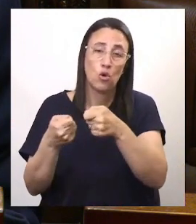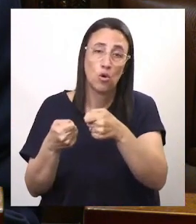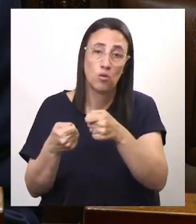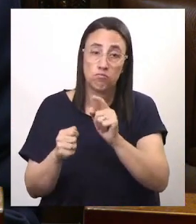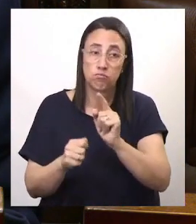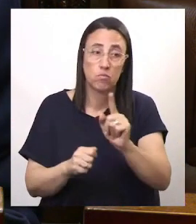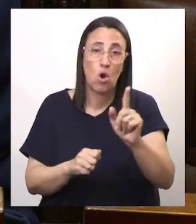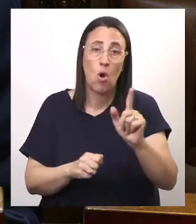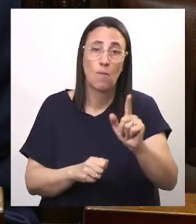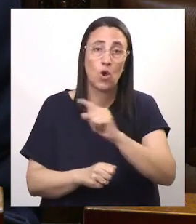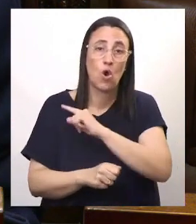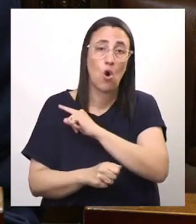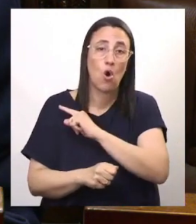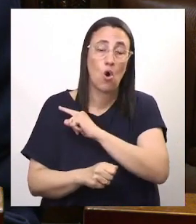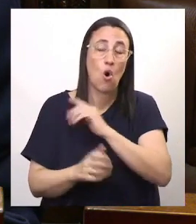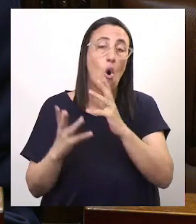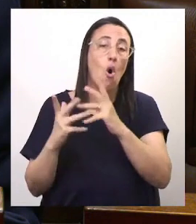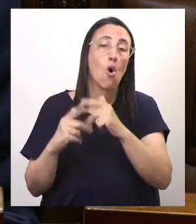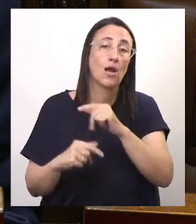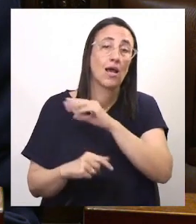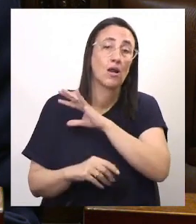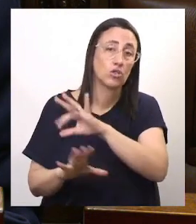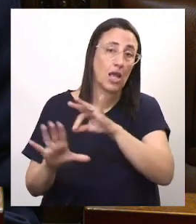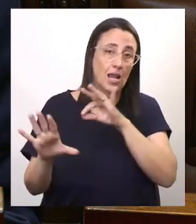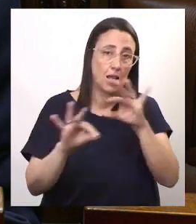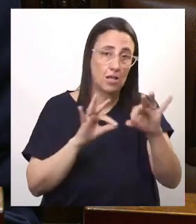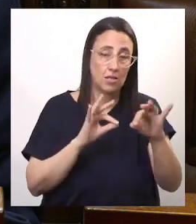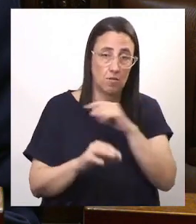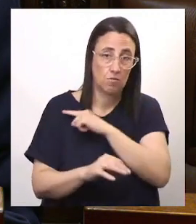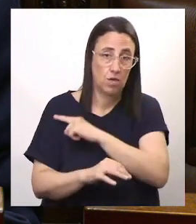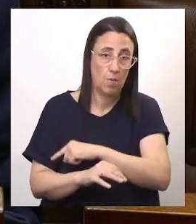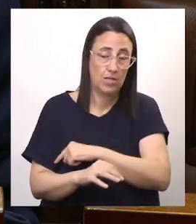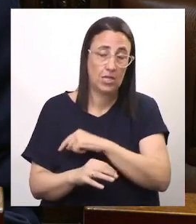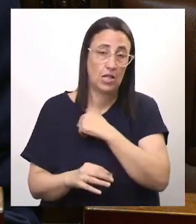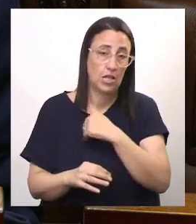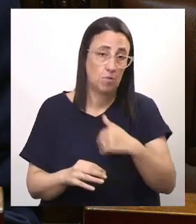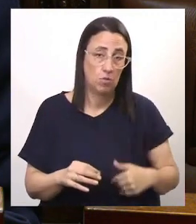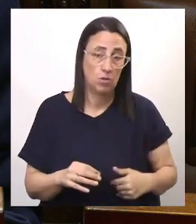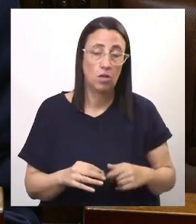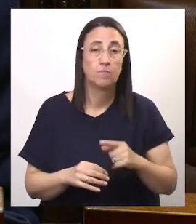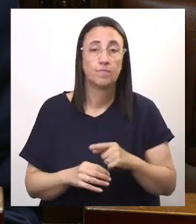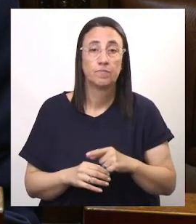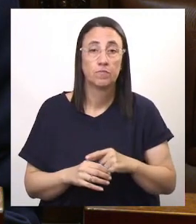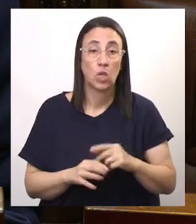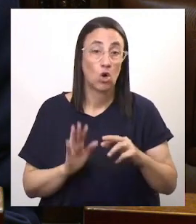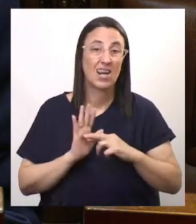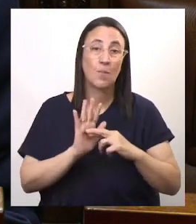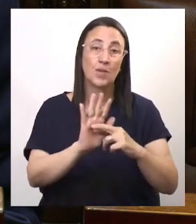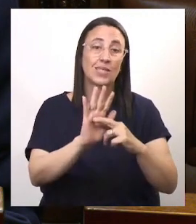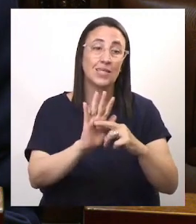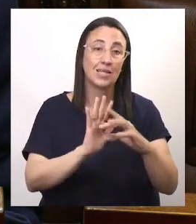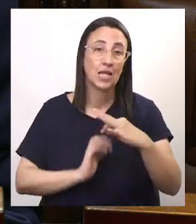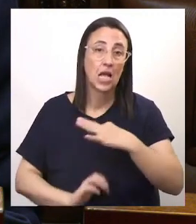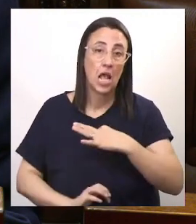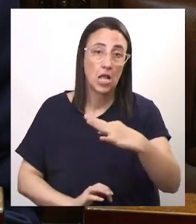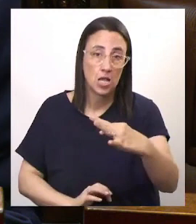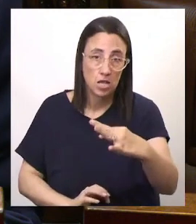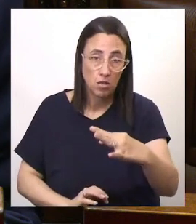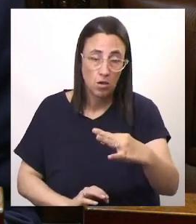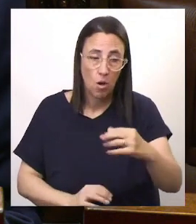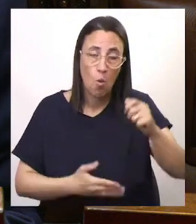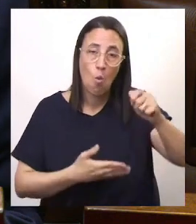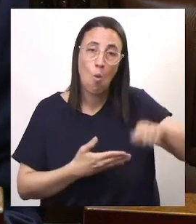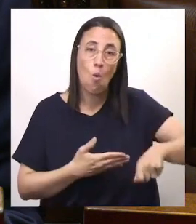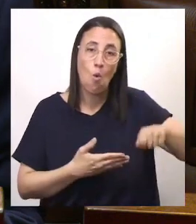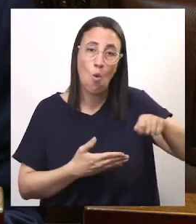órganos electivos. Los representantes electos eran jueces de sus